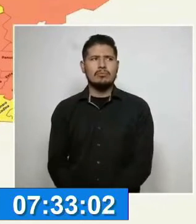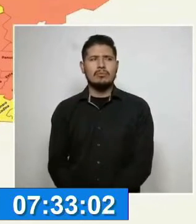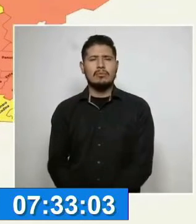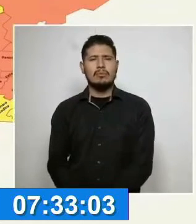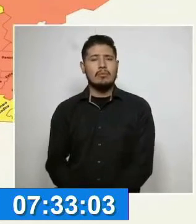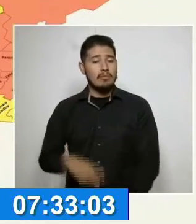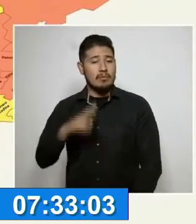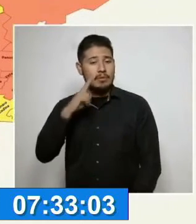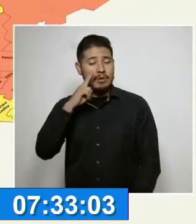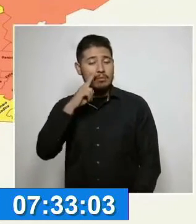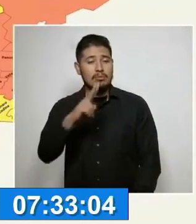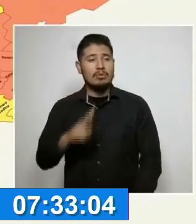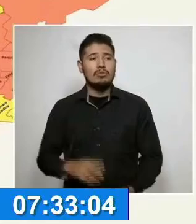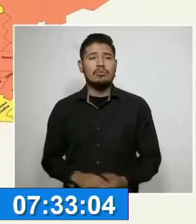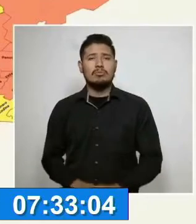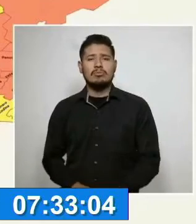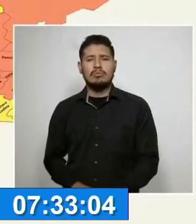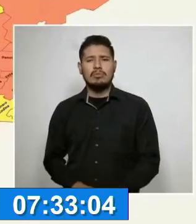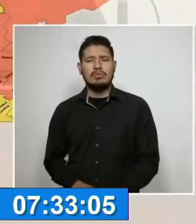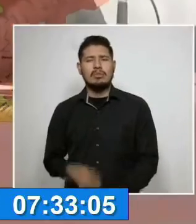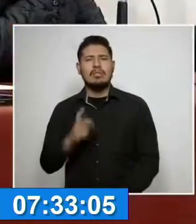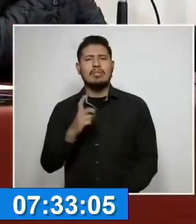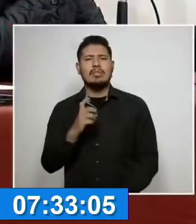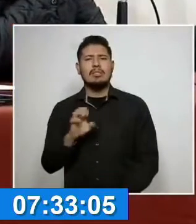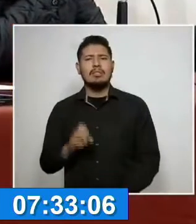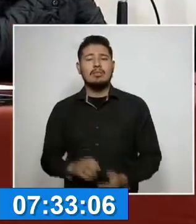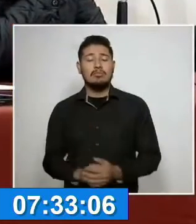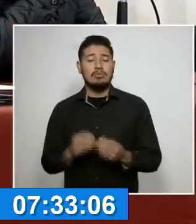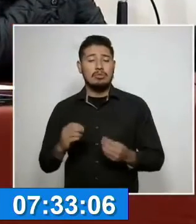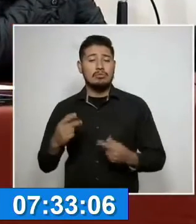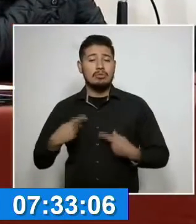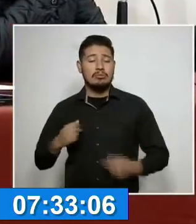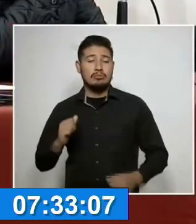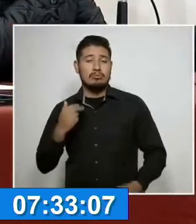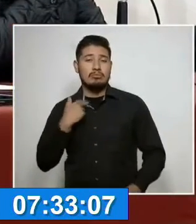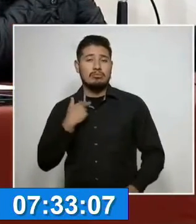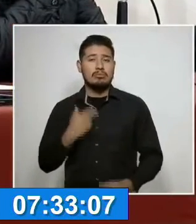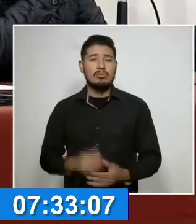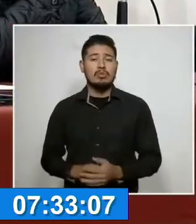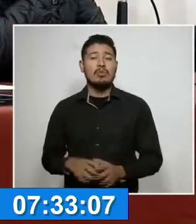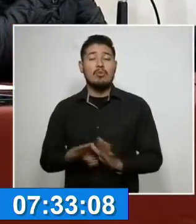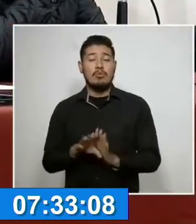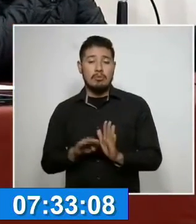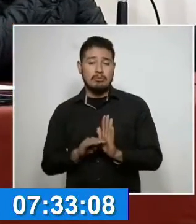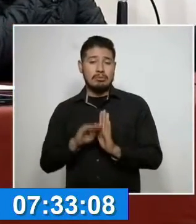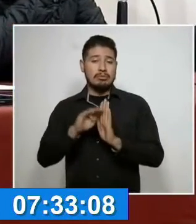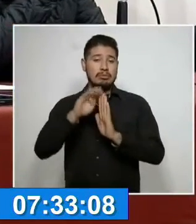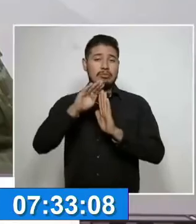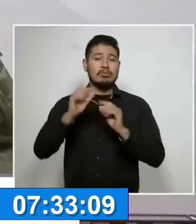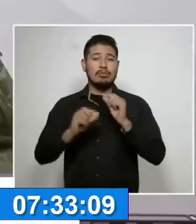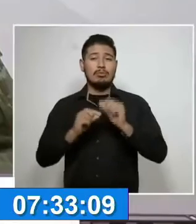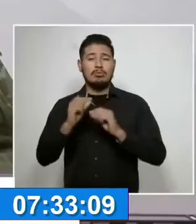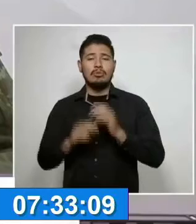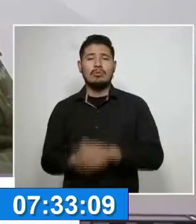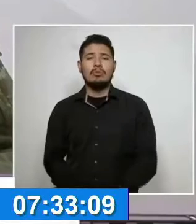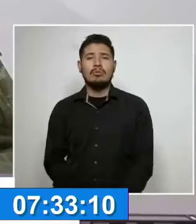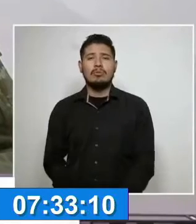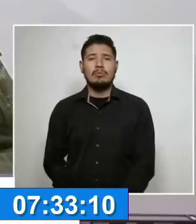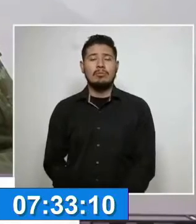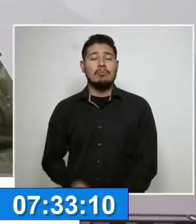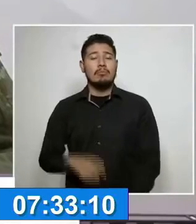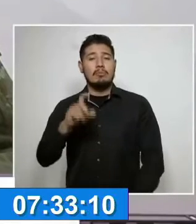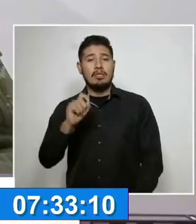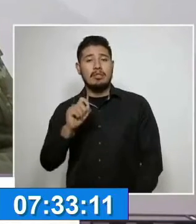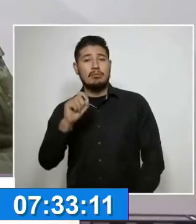Aquí vemos el comportamiento de los homicidios, cómo se han ido aumentando desde el 19,